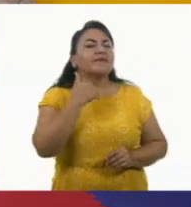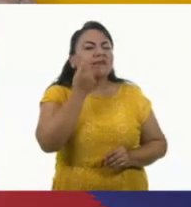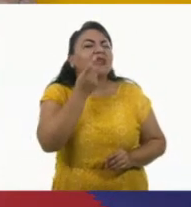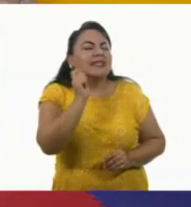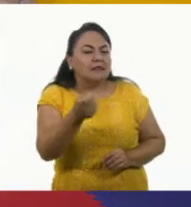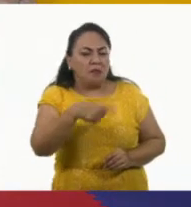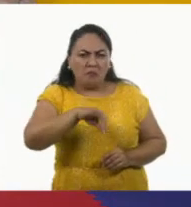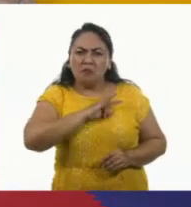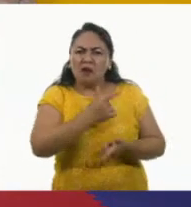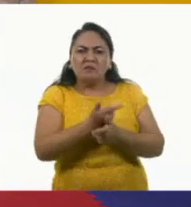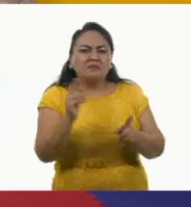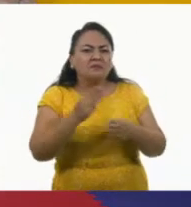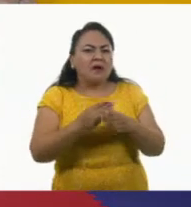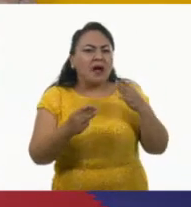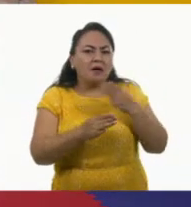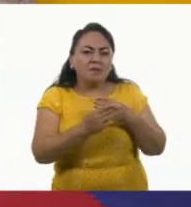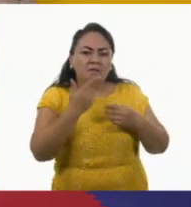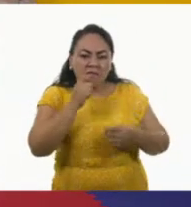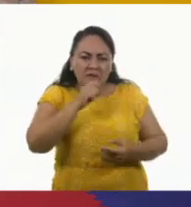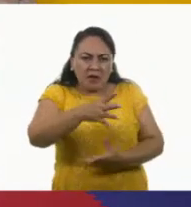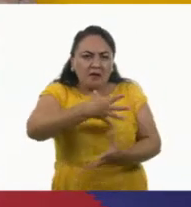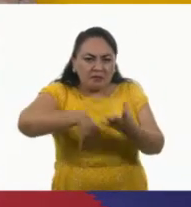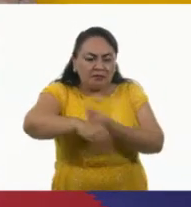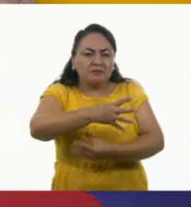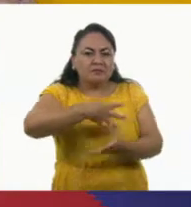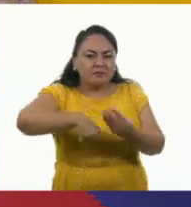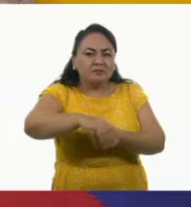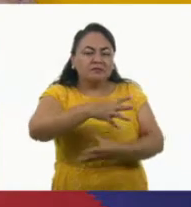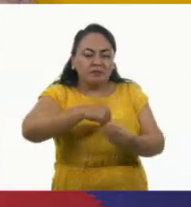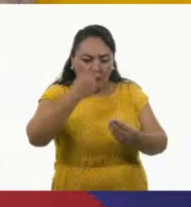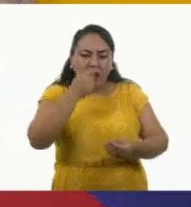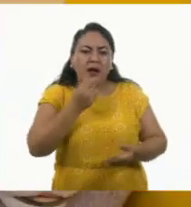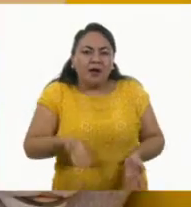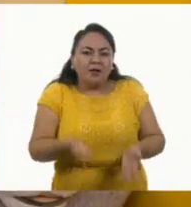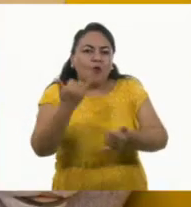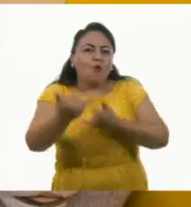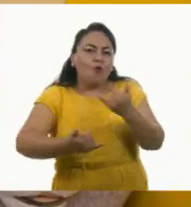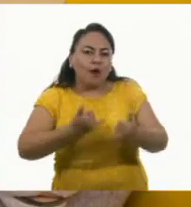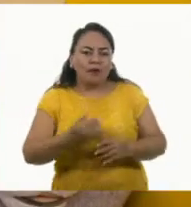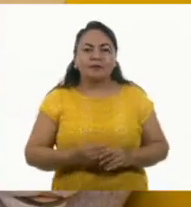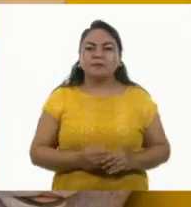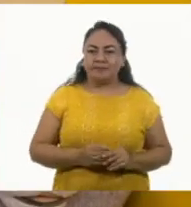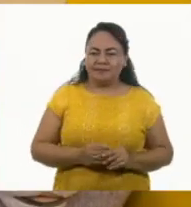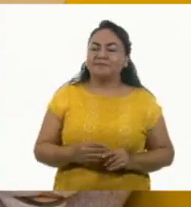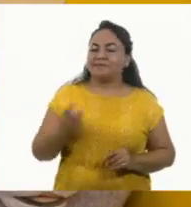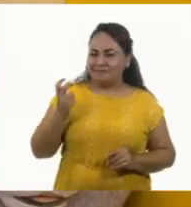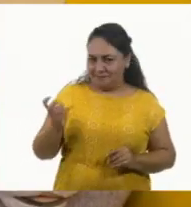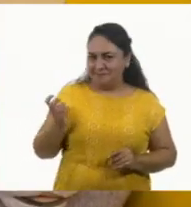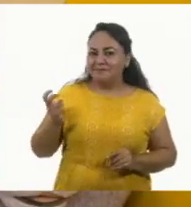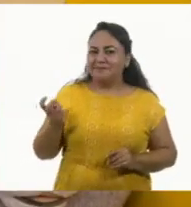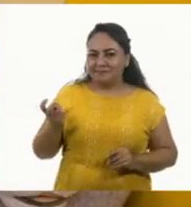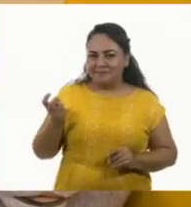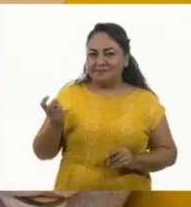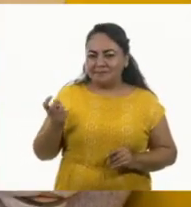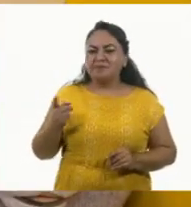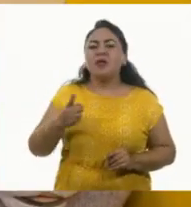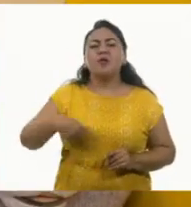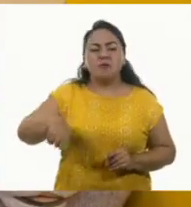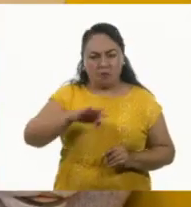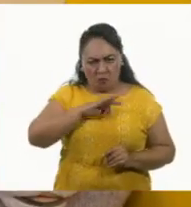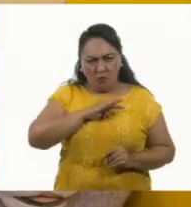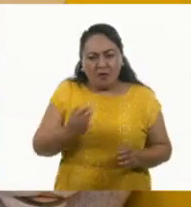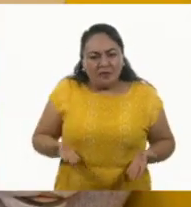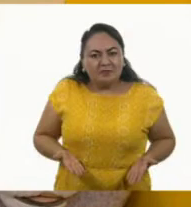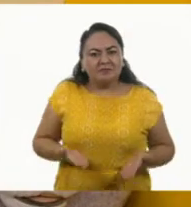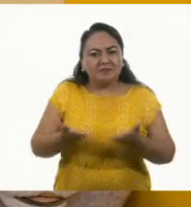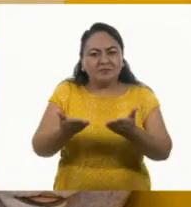los materiales de reciclaje o desestructurados para jugar. Así es, Adriana. Podemos ofrecer